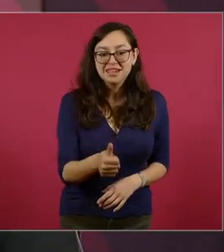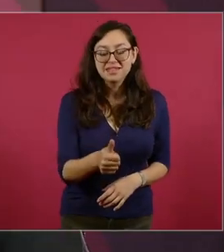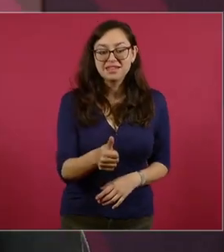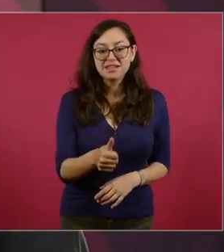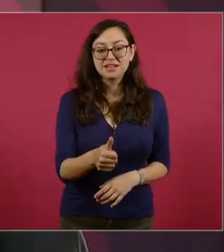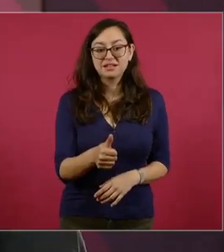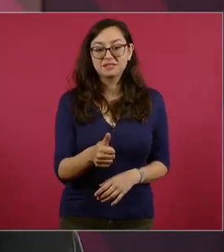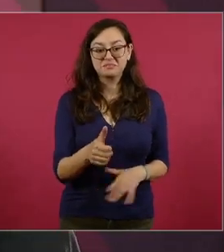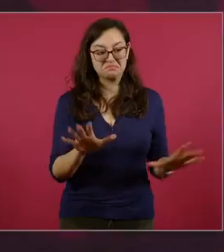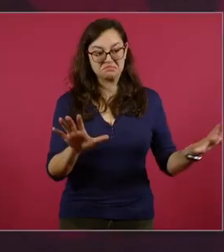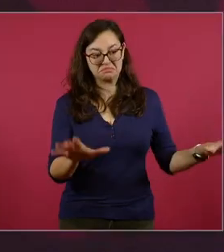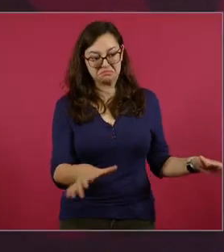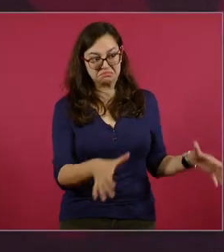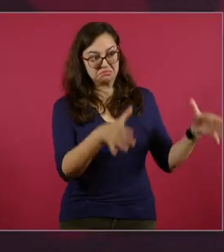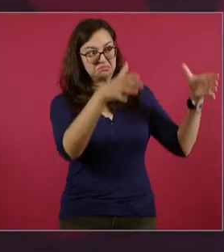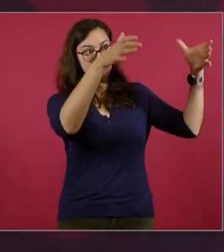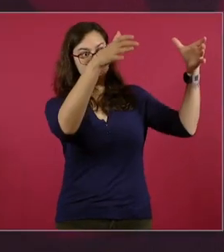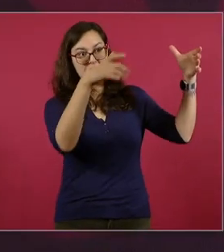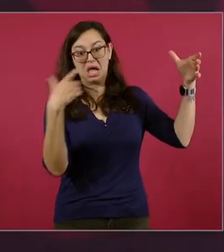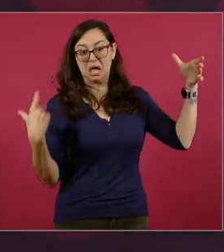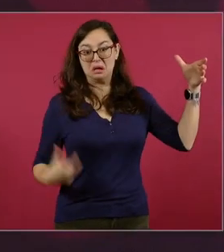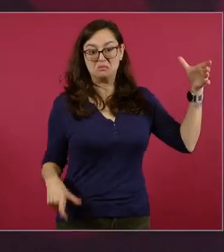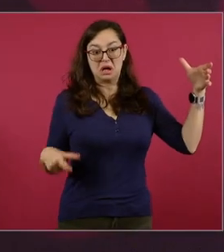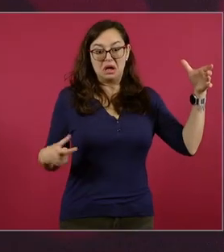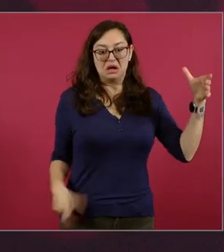Arriba hay mucha falsedad.